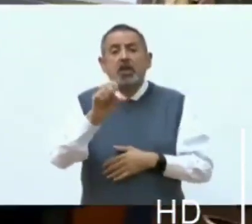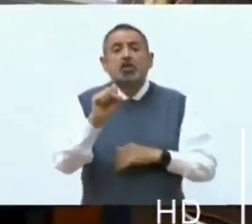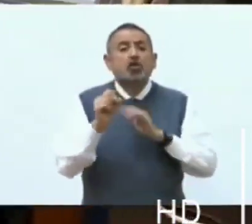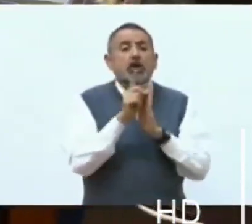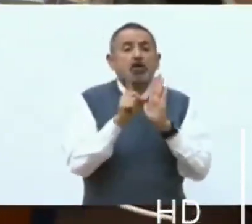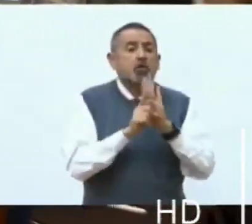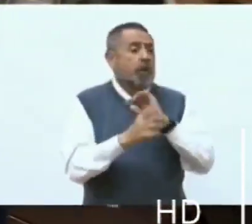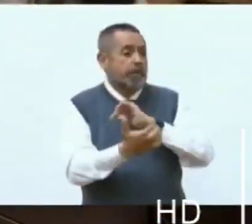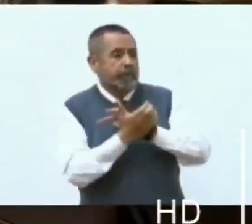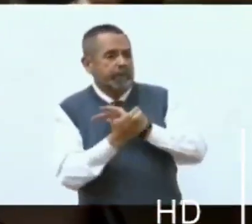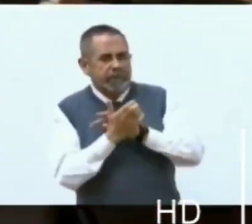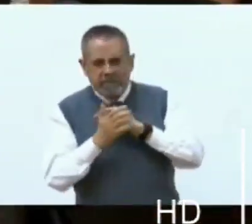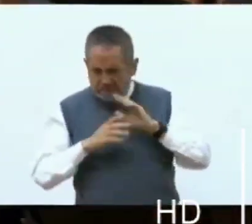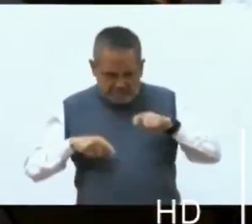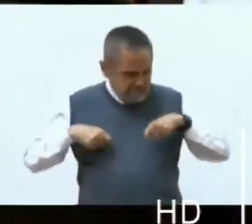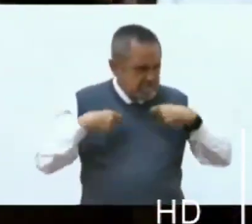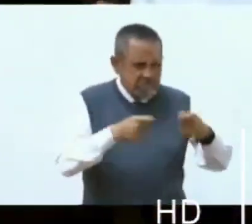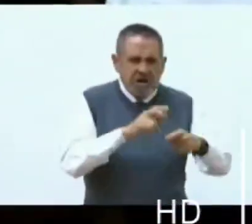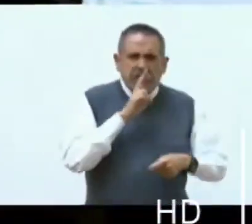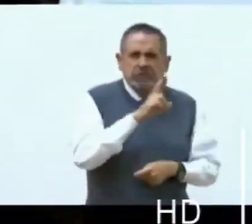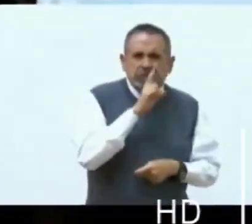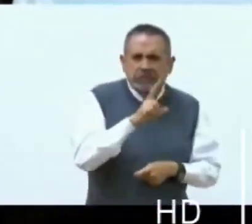solicitudes atendidas.